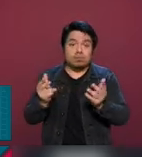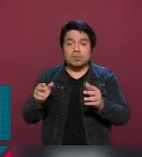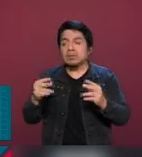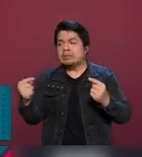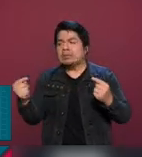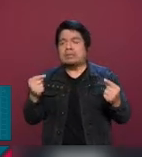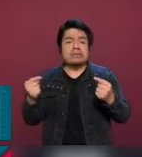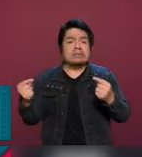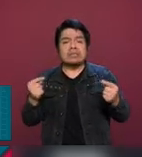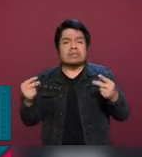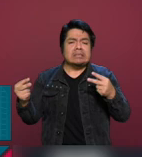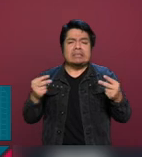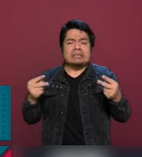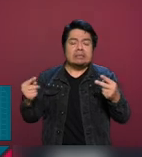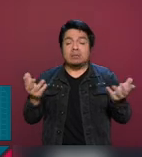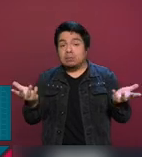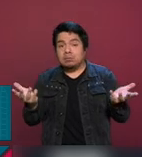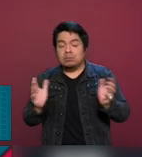confrontación que existe,